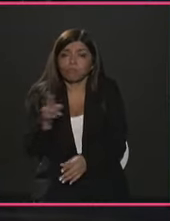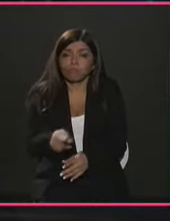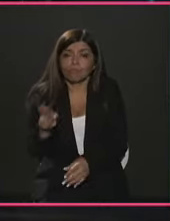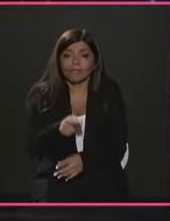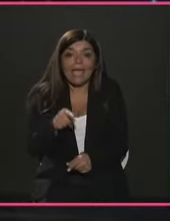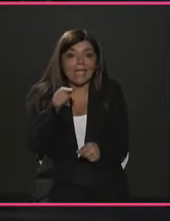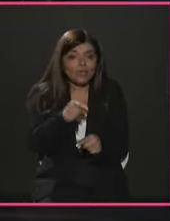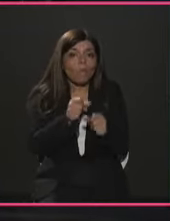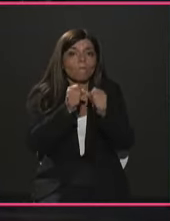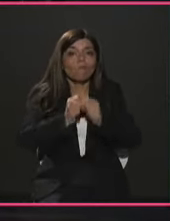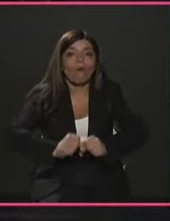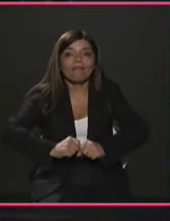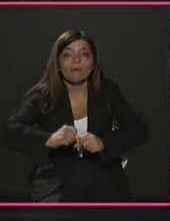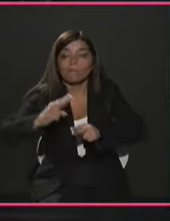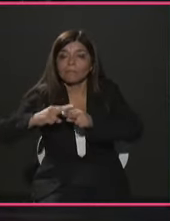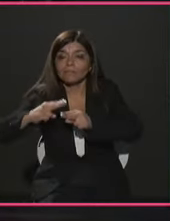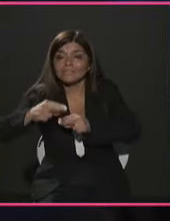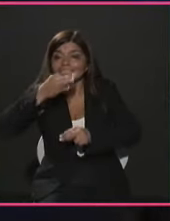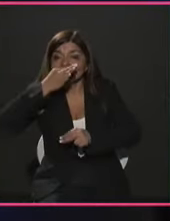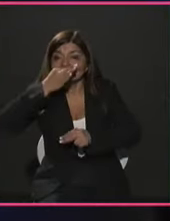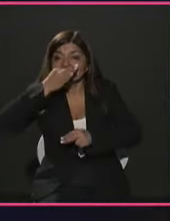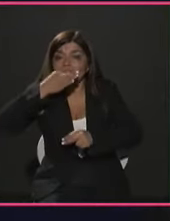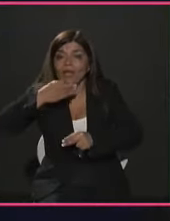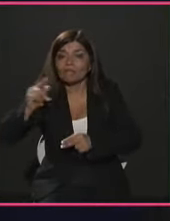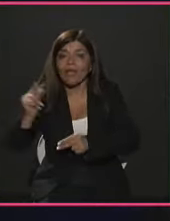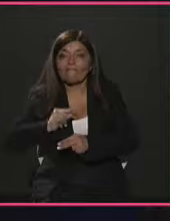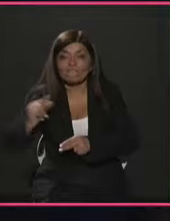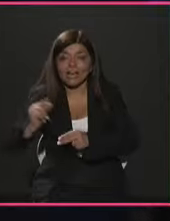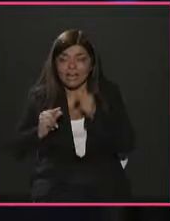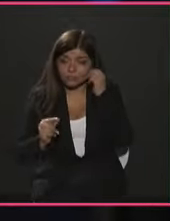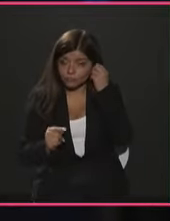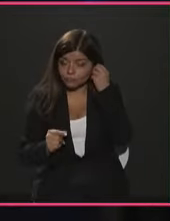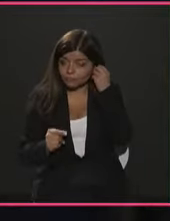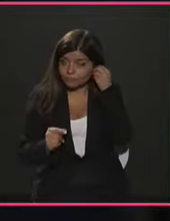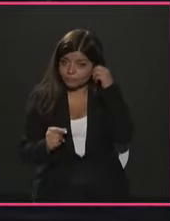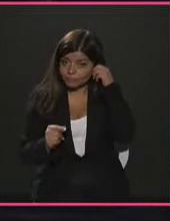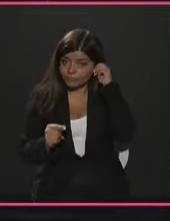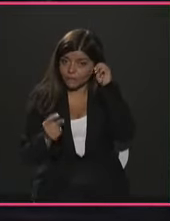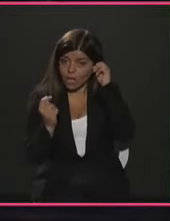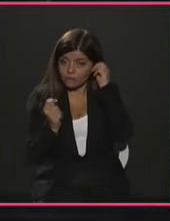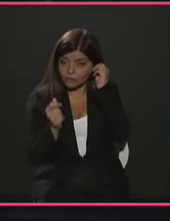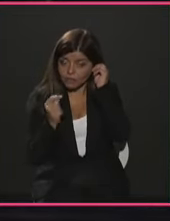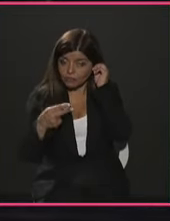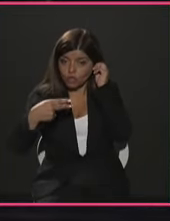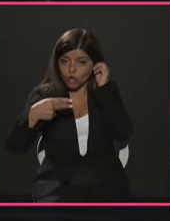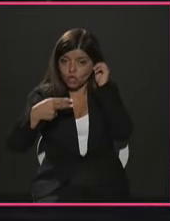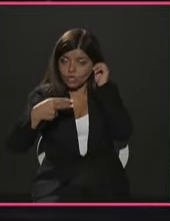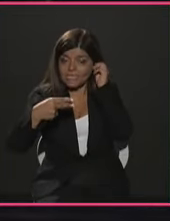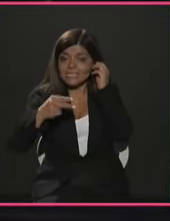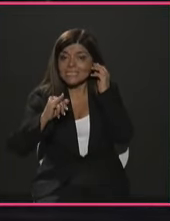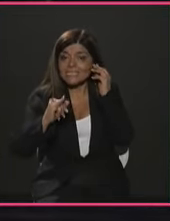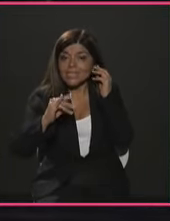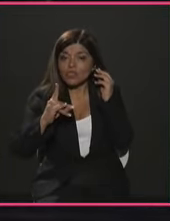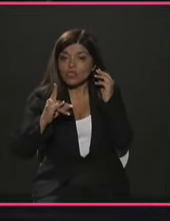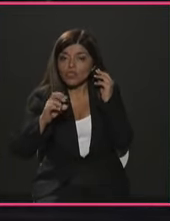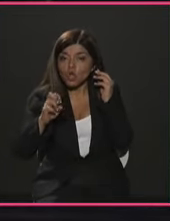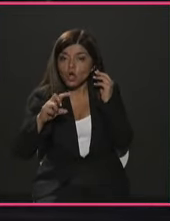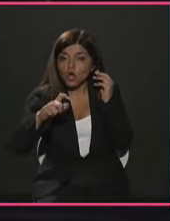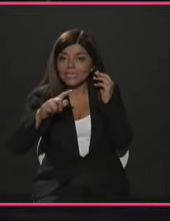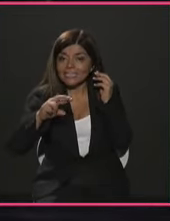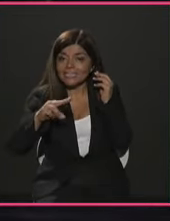mejor posición para producir hidrógeno verde a un costo bajo los atributos del hidrógeno son difíciles